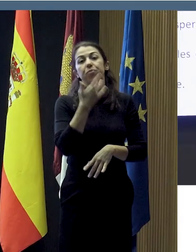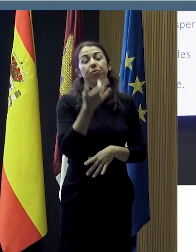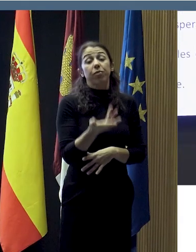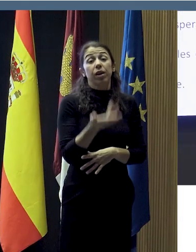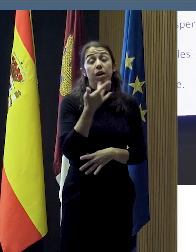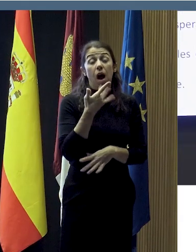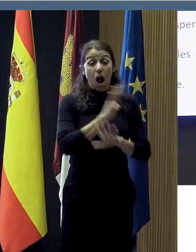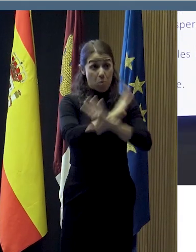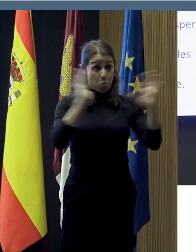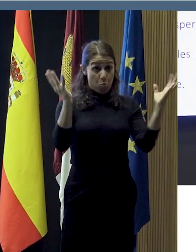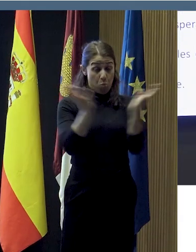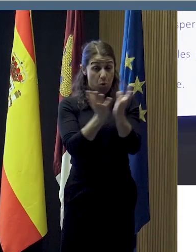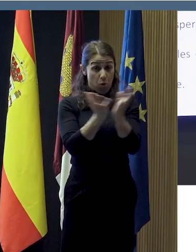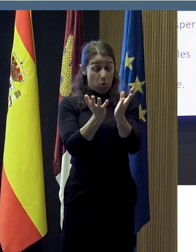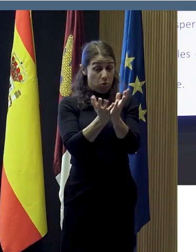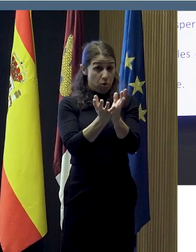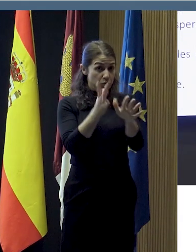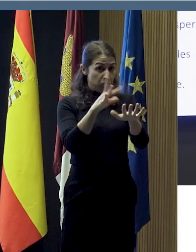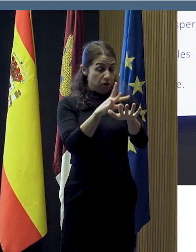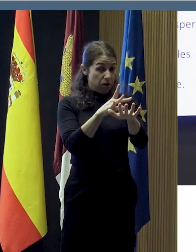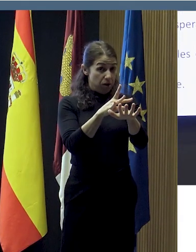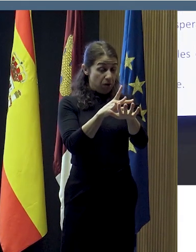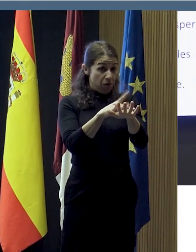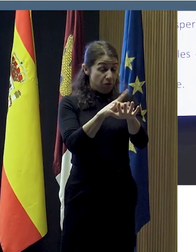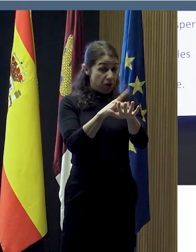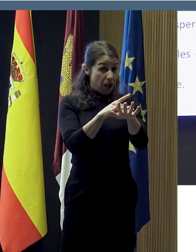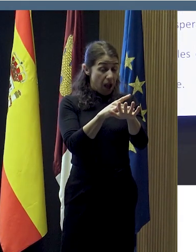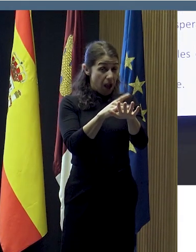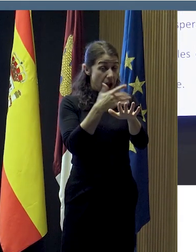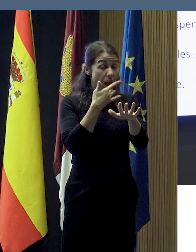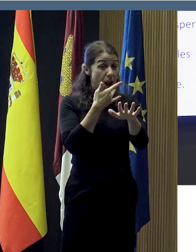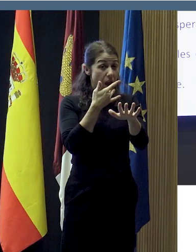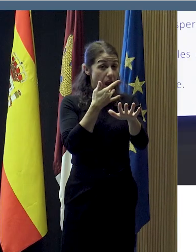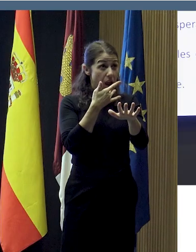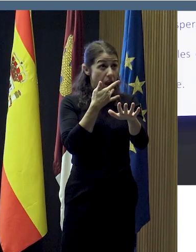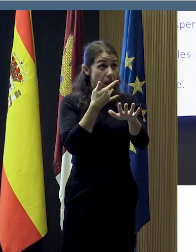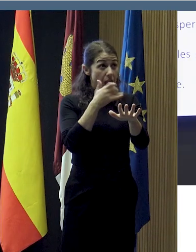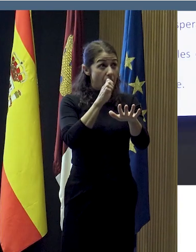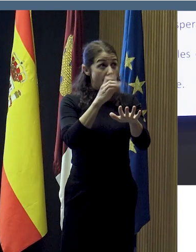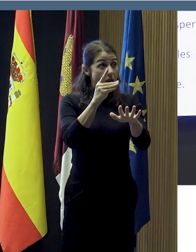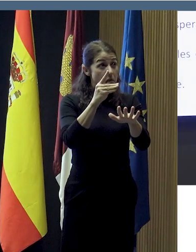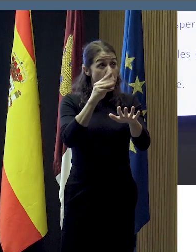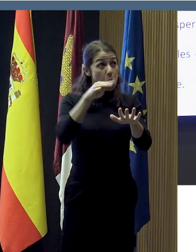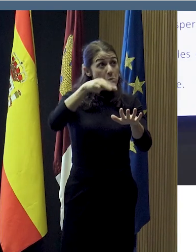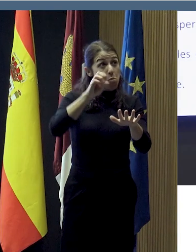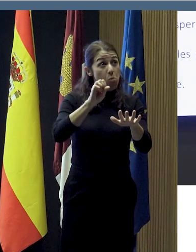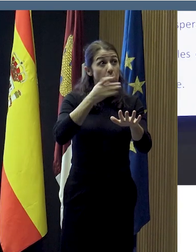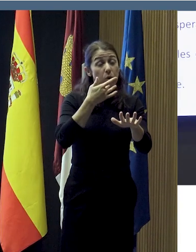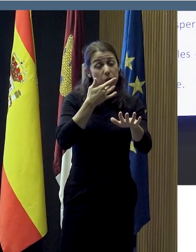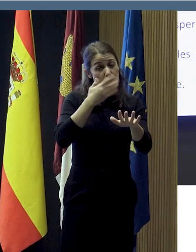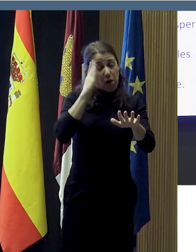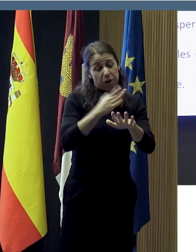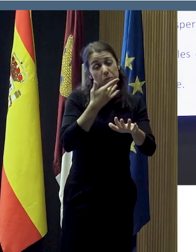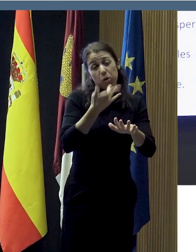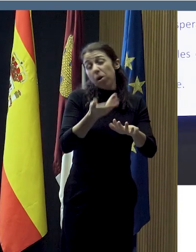En el mundo es una enfermedad muy prevalente, es la 7ª causa de defunción. Por supuesto, por encima de ella